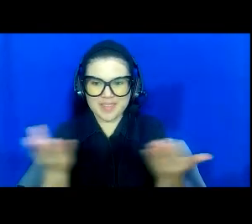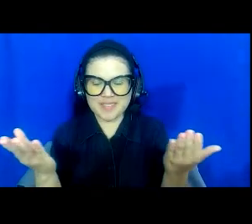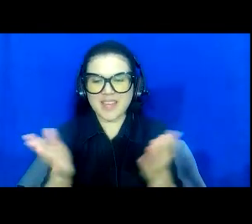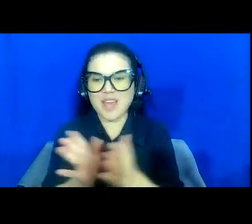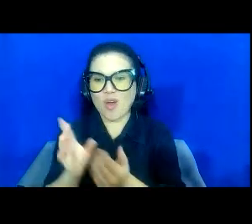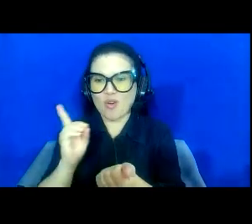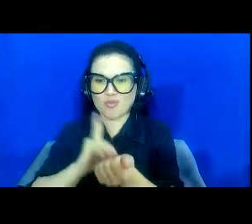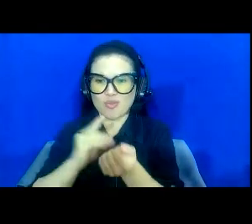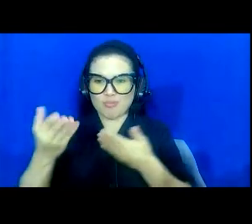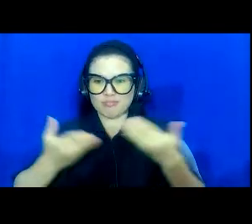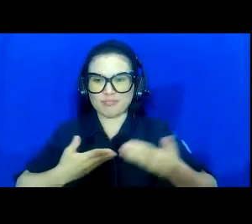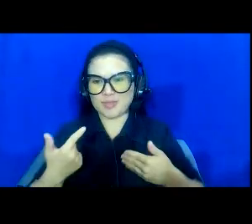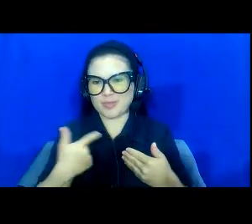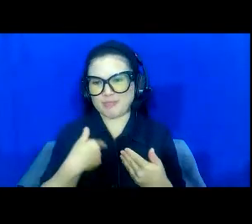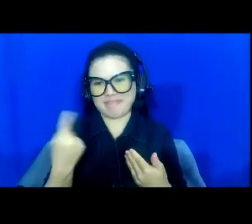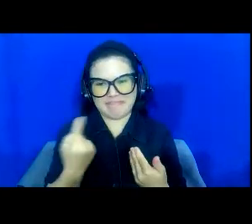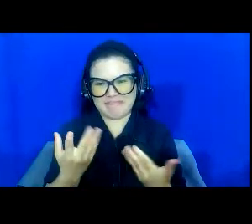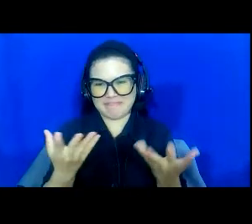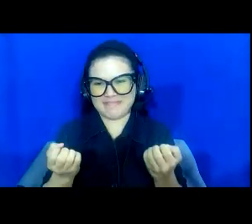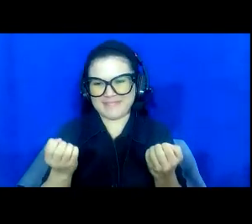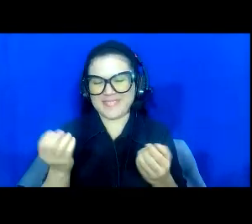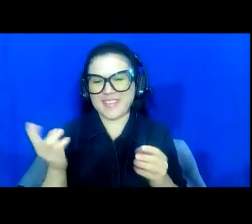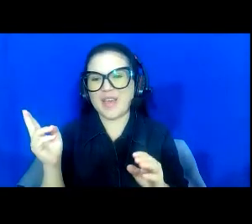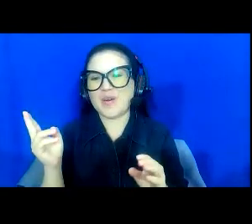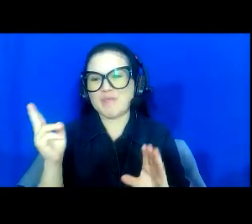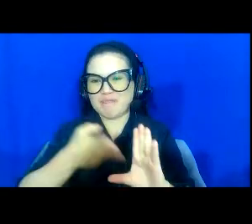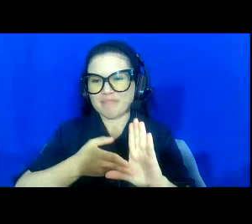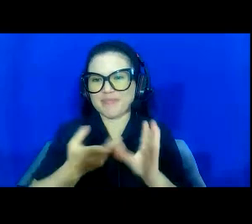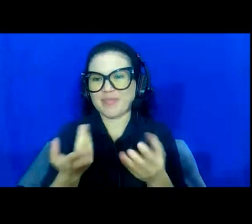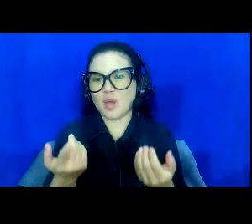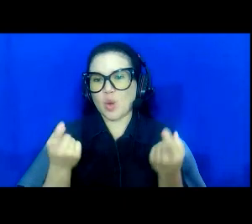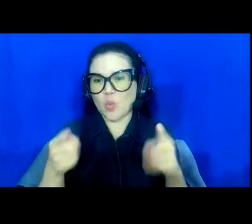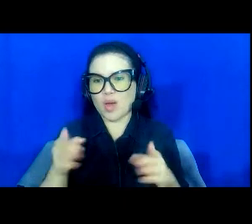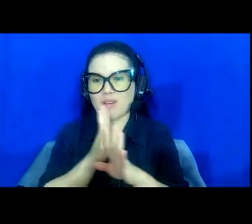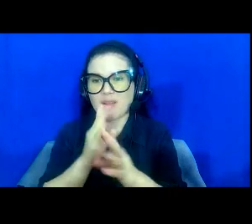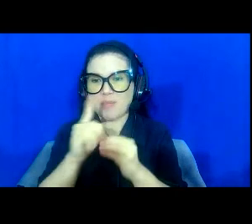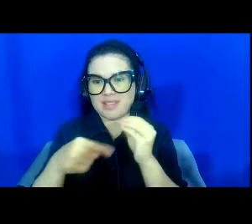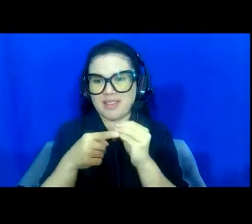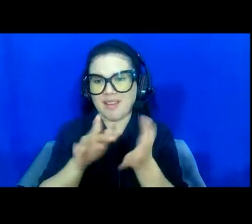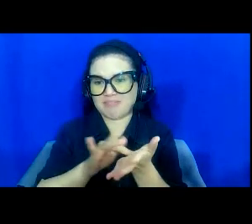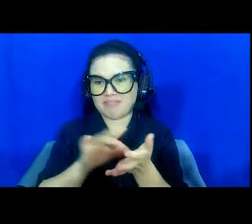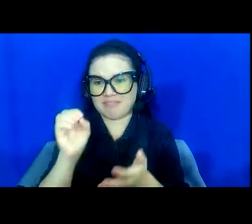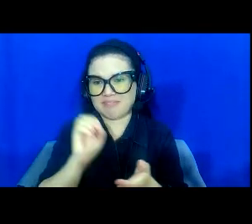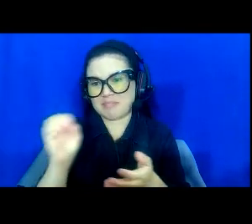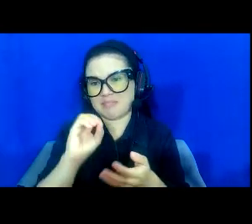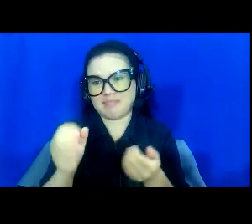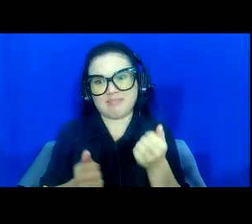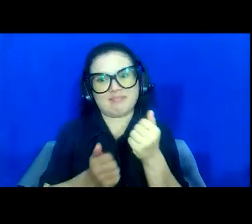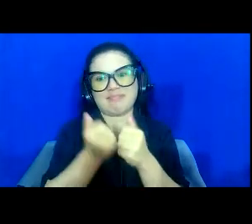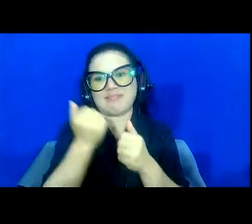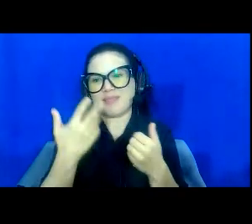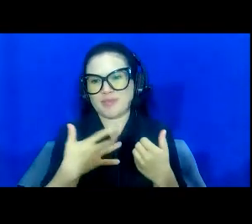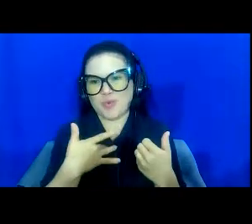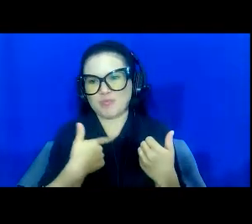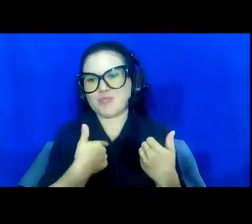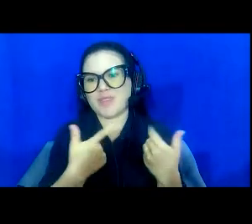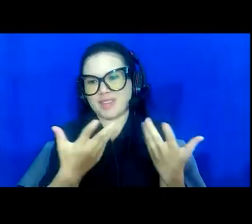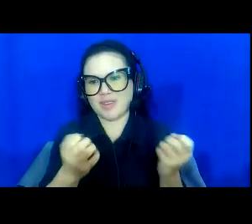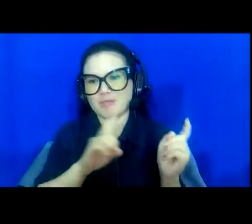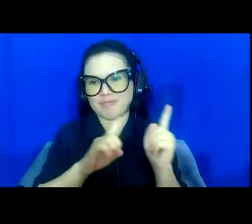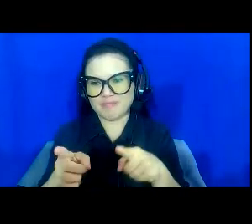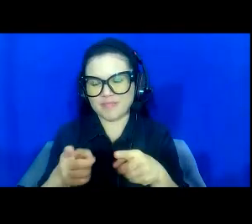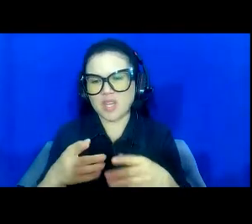venir y cuando hablamos de opioides más todavía, ¿verdad? Es un placer estar aquí. Perdonen que haya llegado tarde. Acabo de